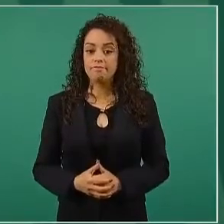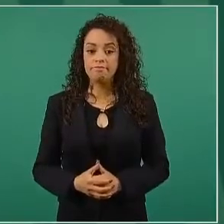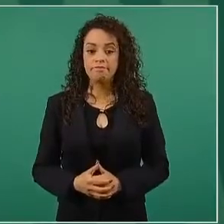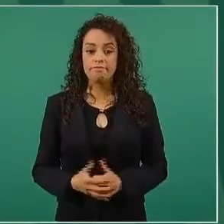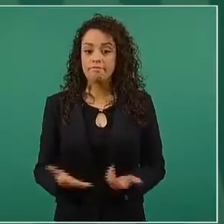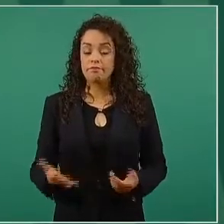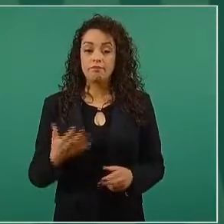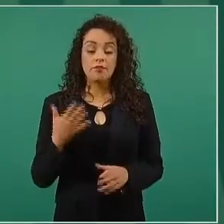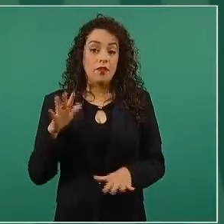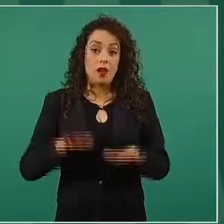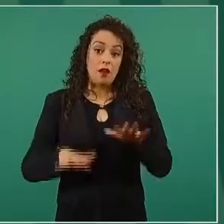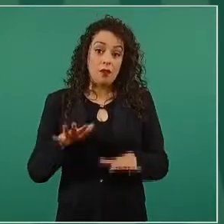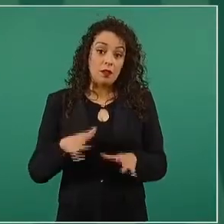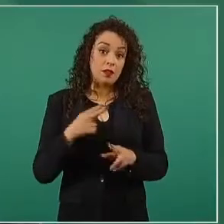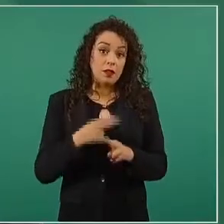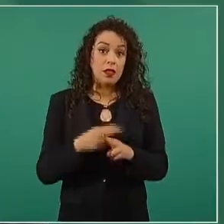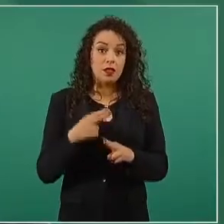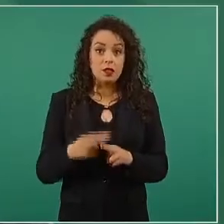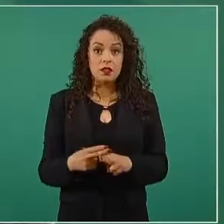se les